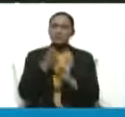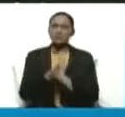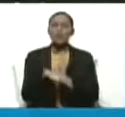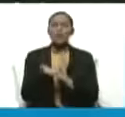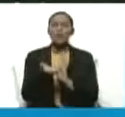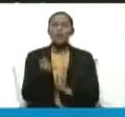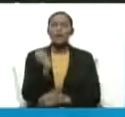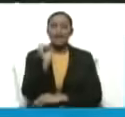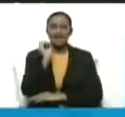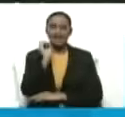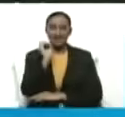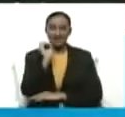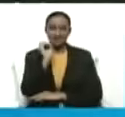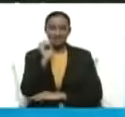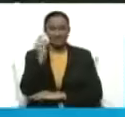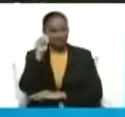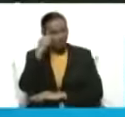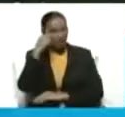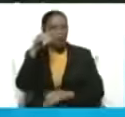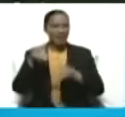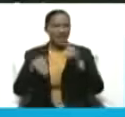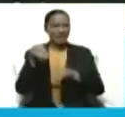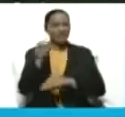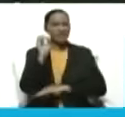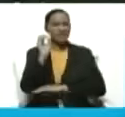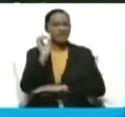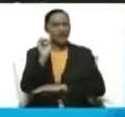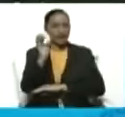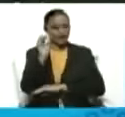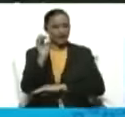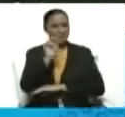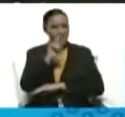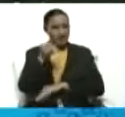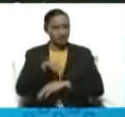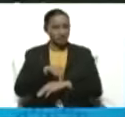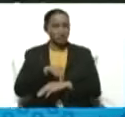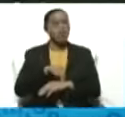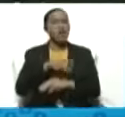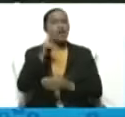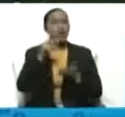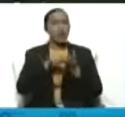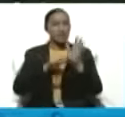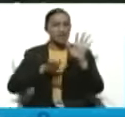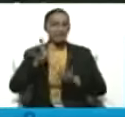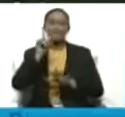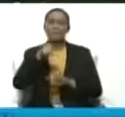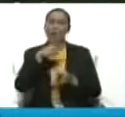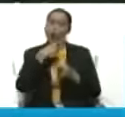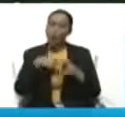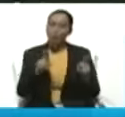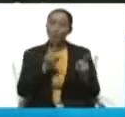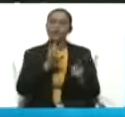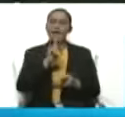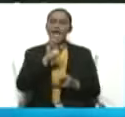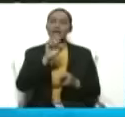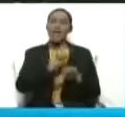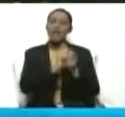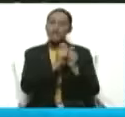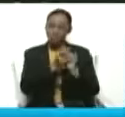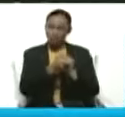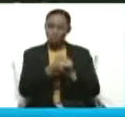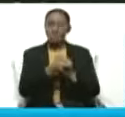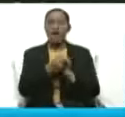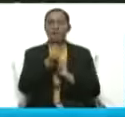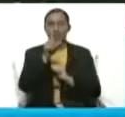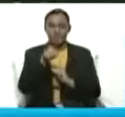por la reforma y perdimos las elecciones de la Asamblea del 2015. ¿Qué hicieron ellos con esa victoria? Nada.